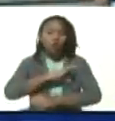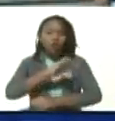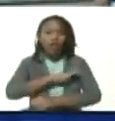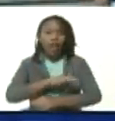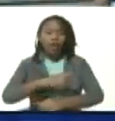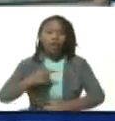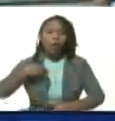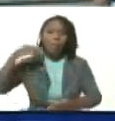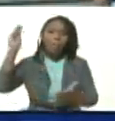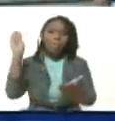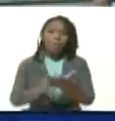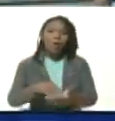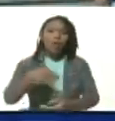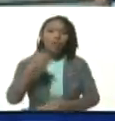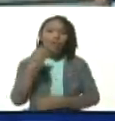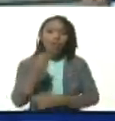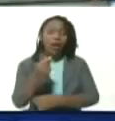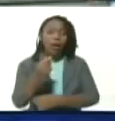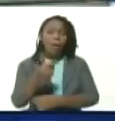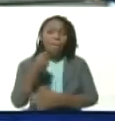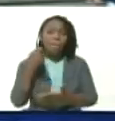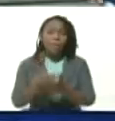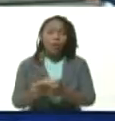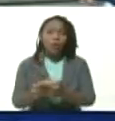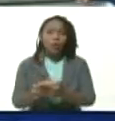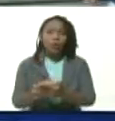aquí pongo el dinero de los impuestos.